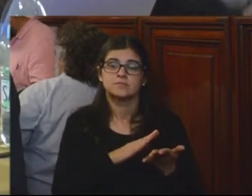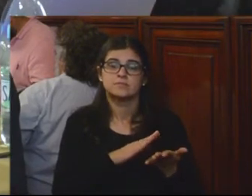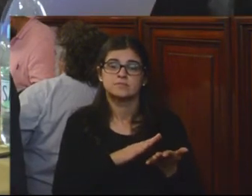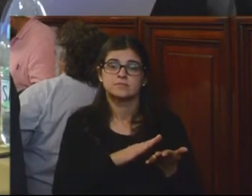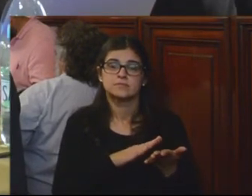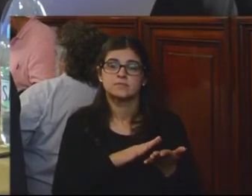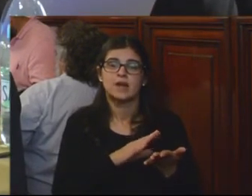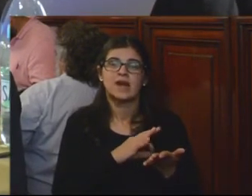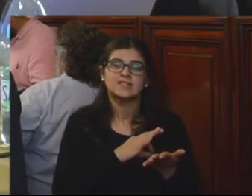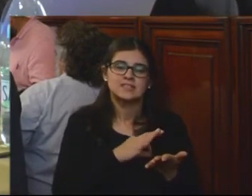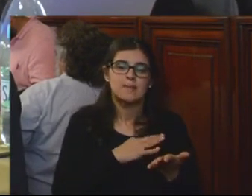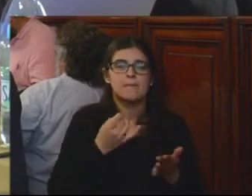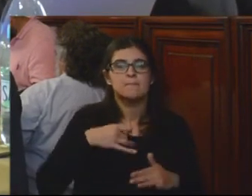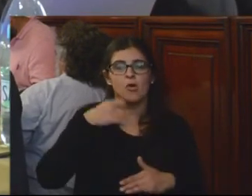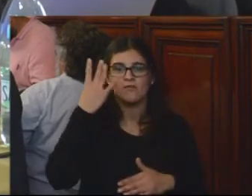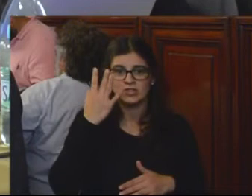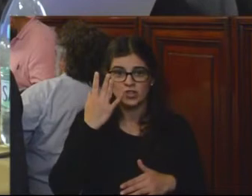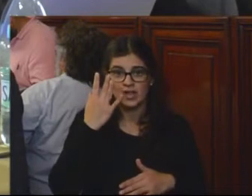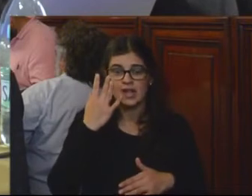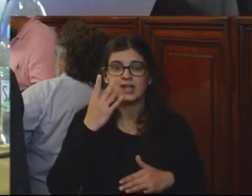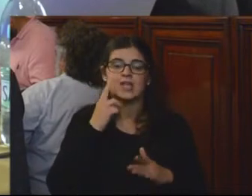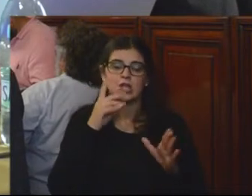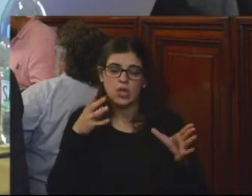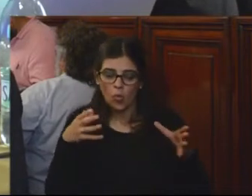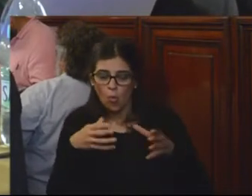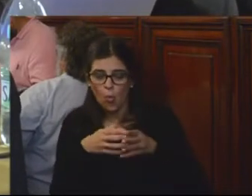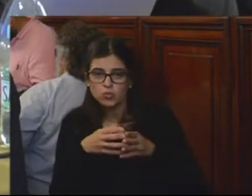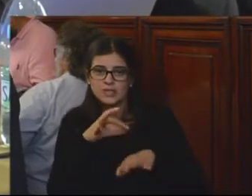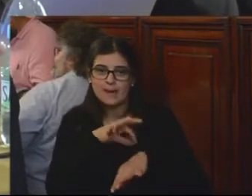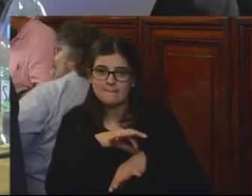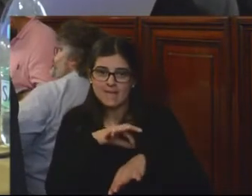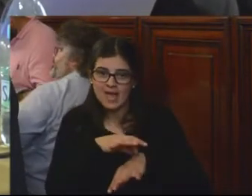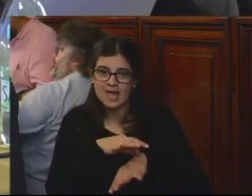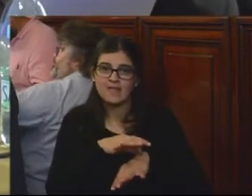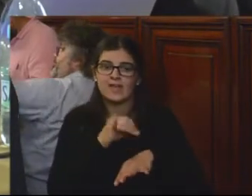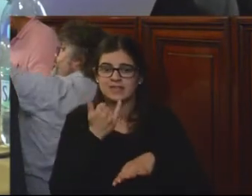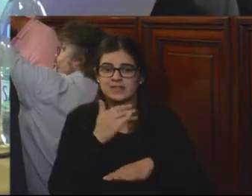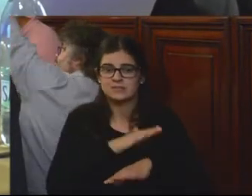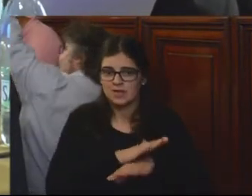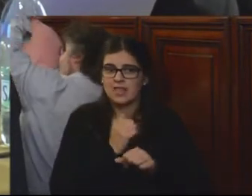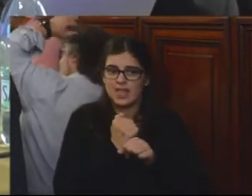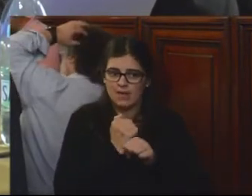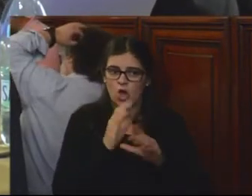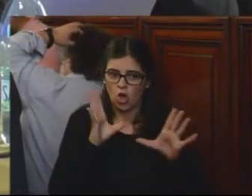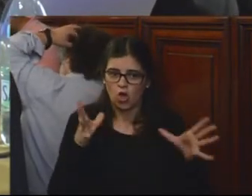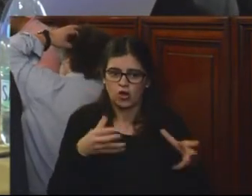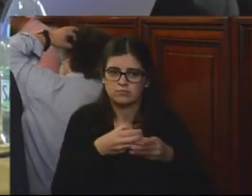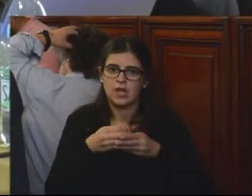profesionales y juntas médicas el uso de ser retomó todo este trabajo que fue